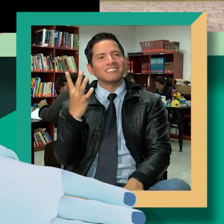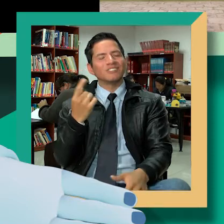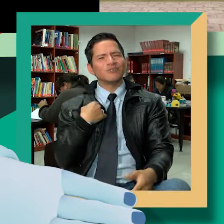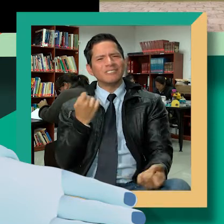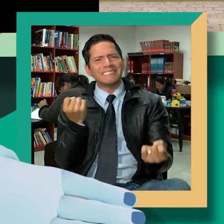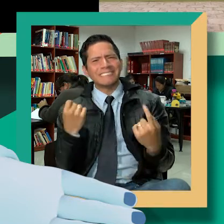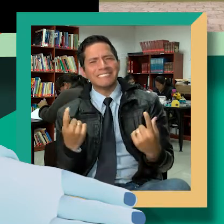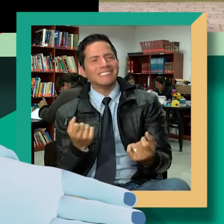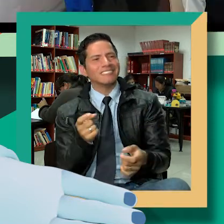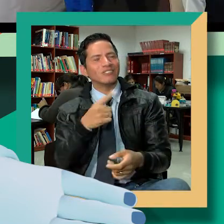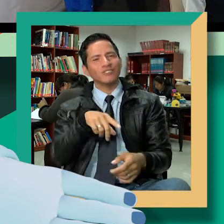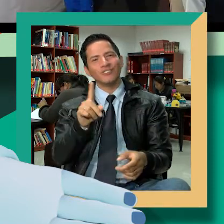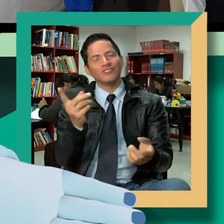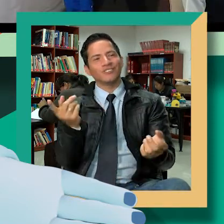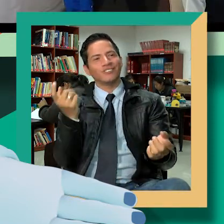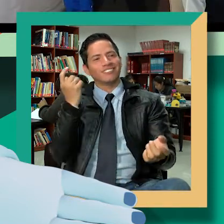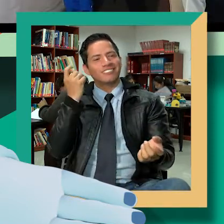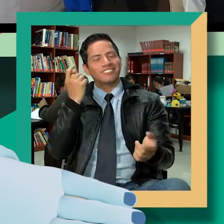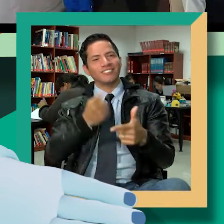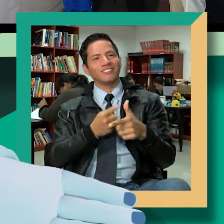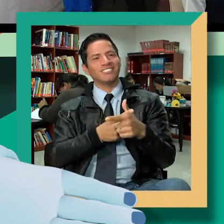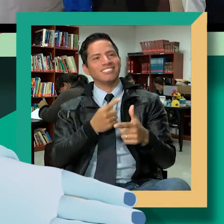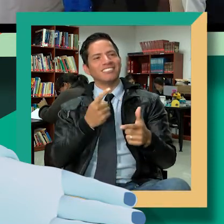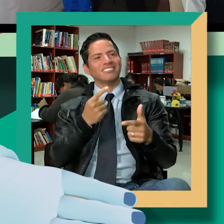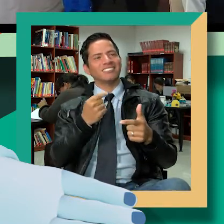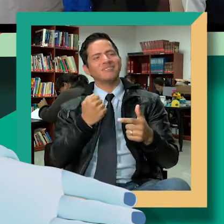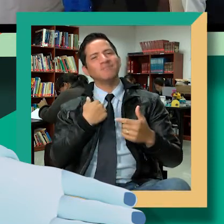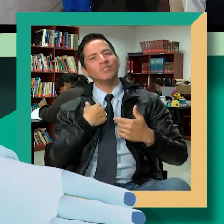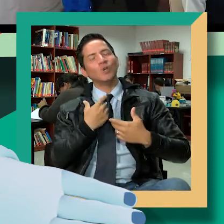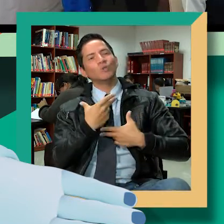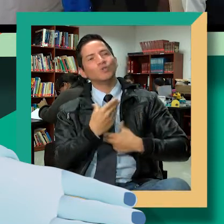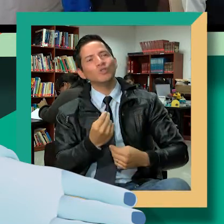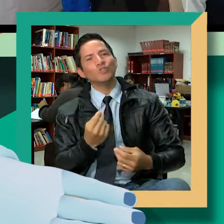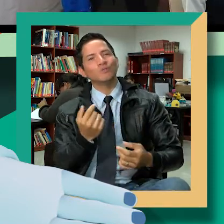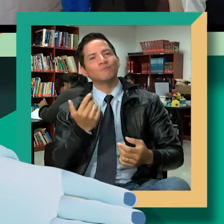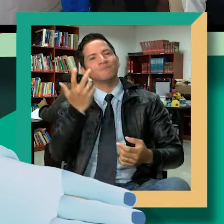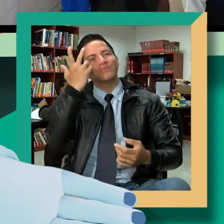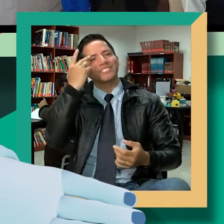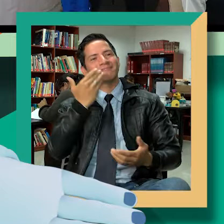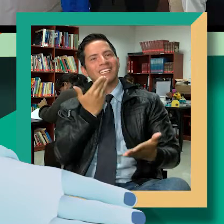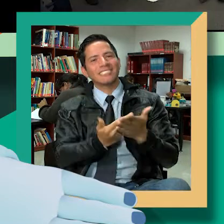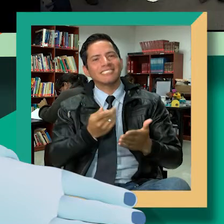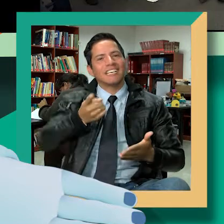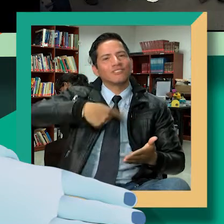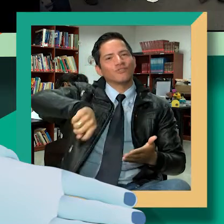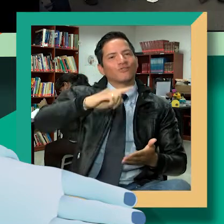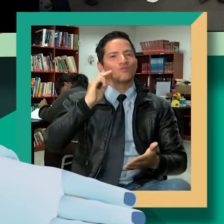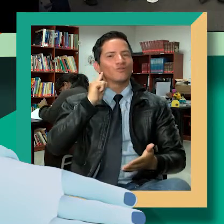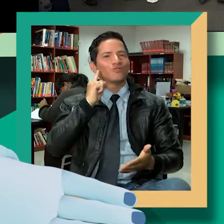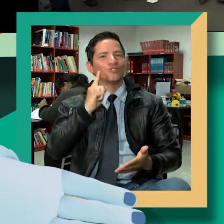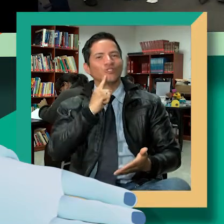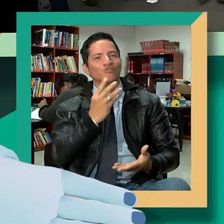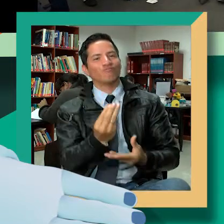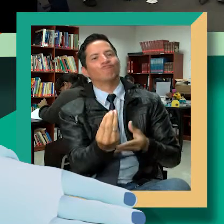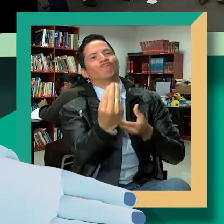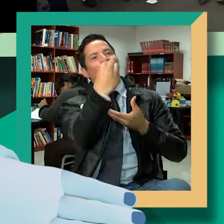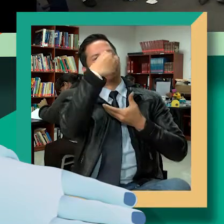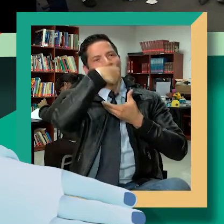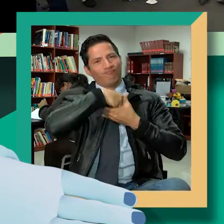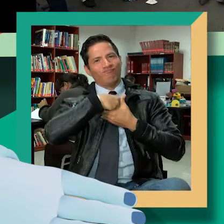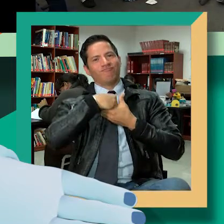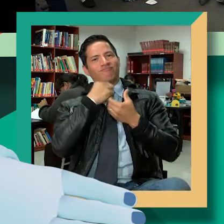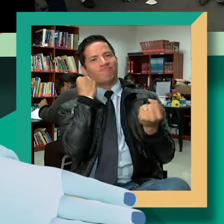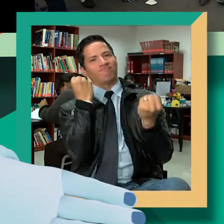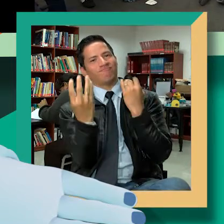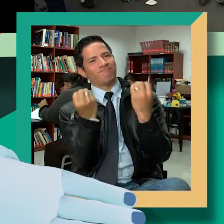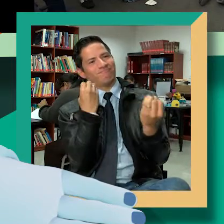La vida aquí se puede decir que es mucho más activa. Ver cómo las personas sordas se comunican en Lengua de Señas libremente me gustó